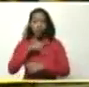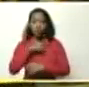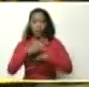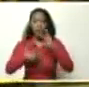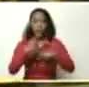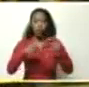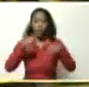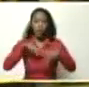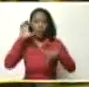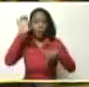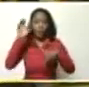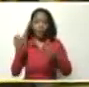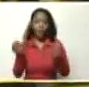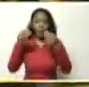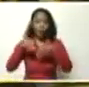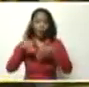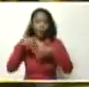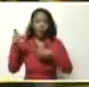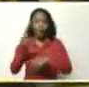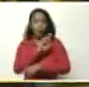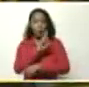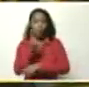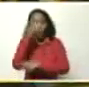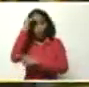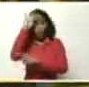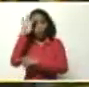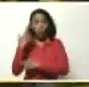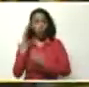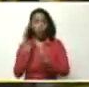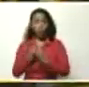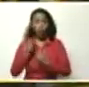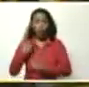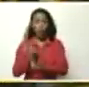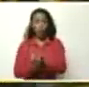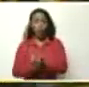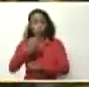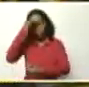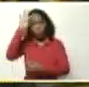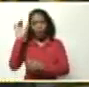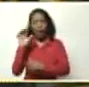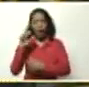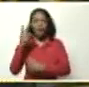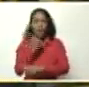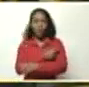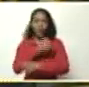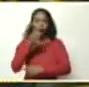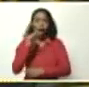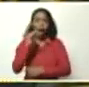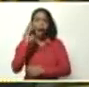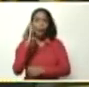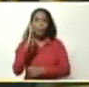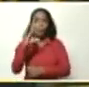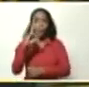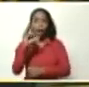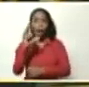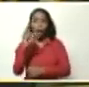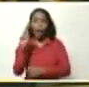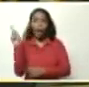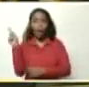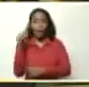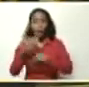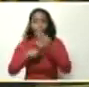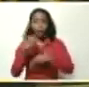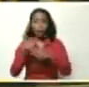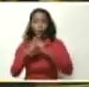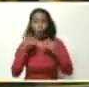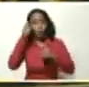país, en convenio con la República de Cuba, con nuestros hermanos cubanos, la vacuna Abdala. Es decir, que tenemos, presidente, garantizado para